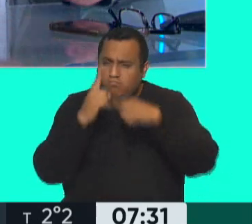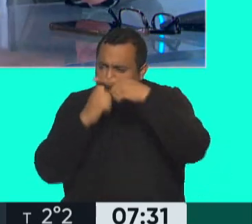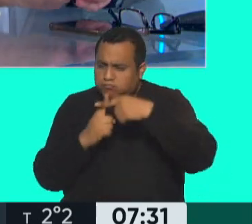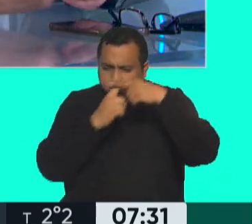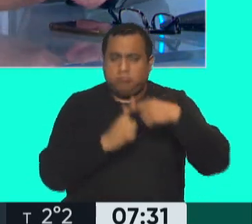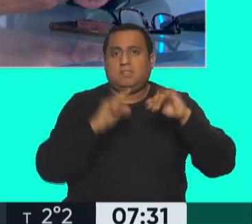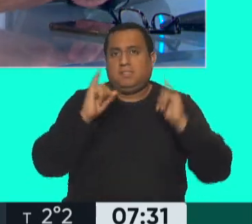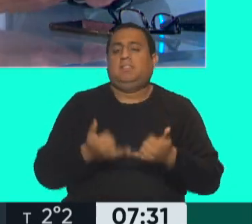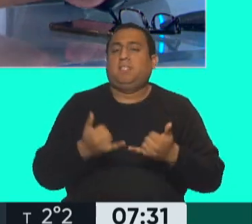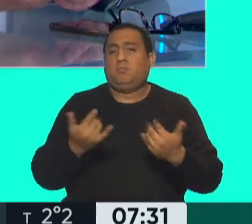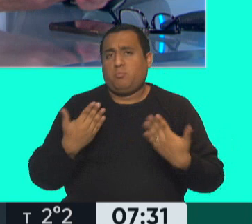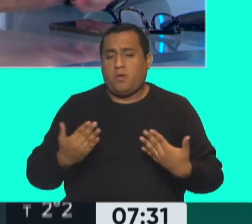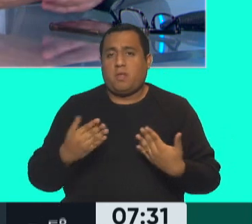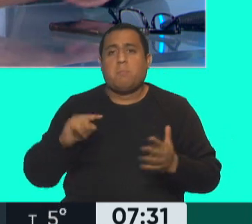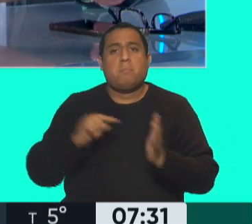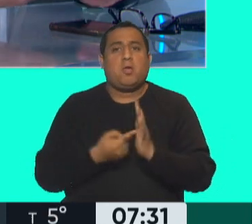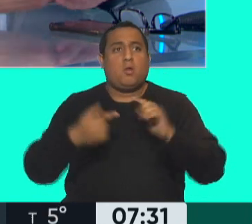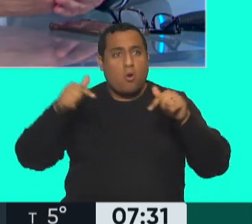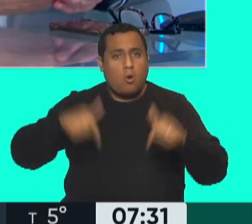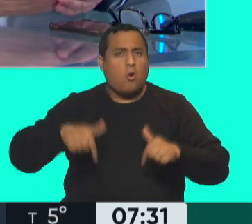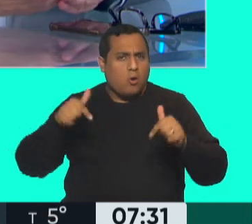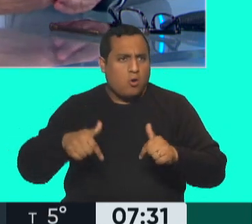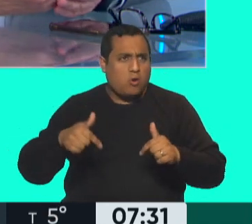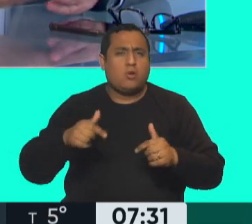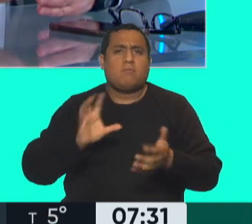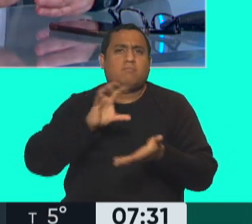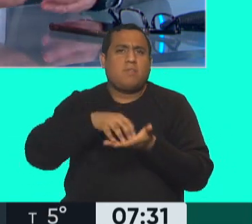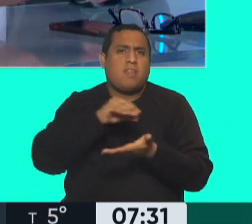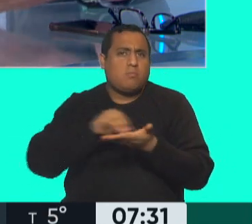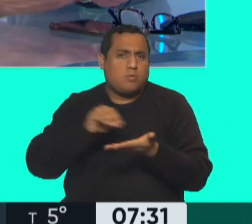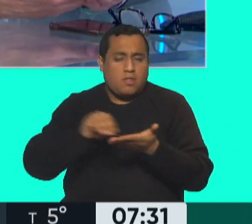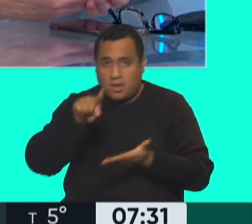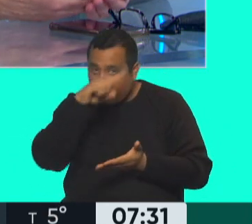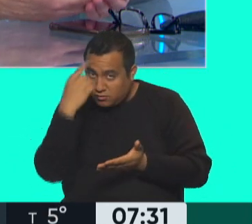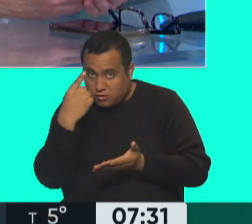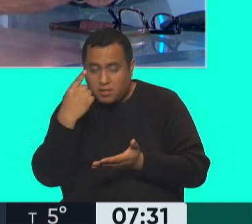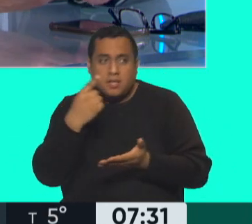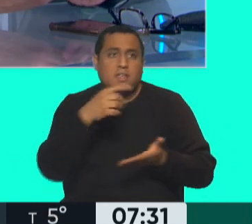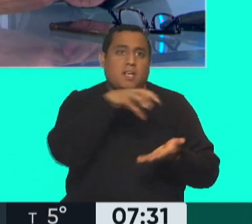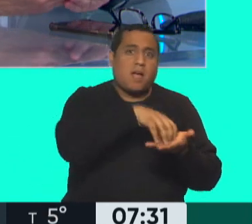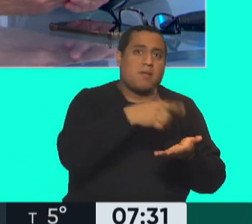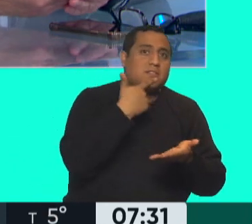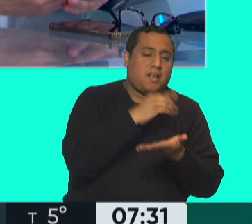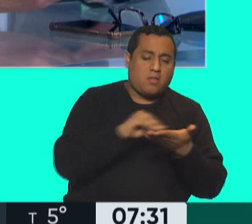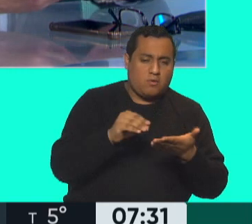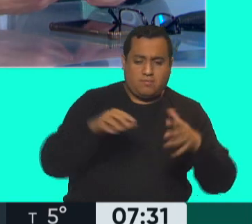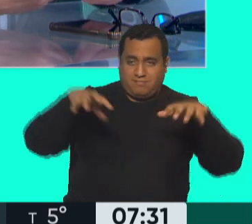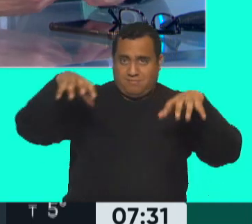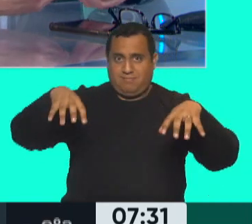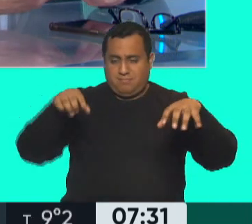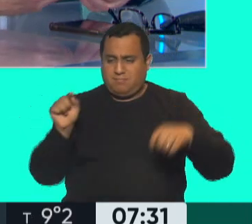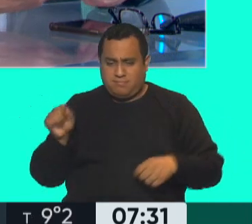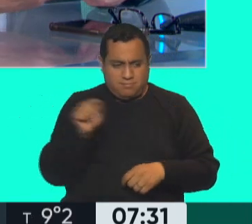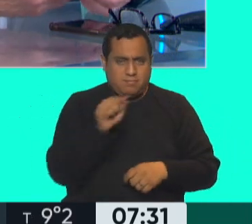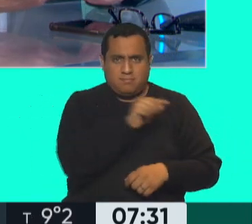mayorías el tema que hoy por hoy la radiografía que tiene la cámara de diputados de la nación y la cámara de senadores prácticamente hay